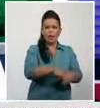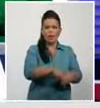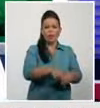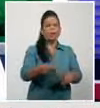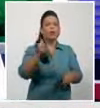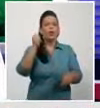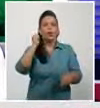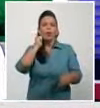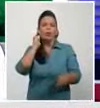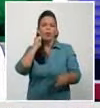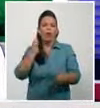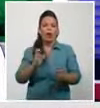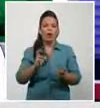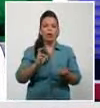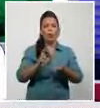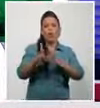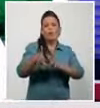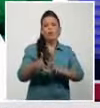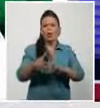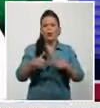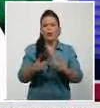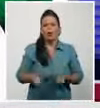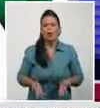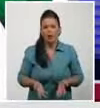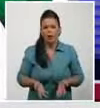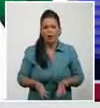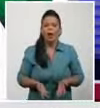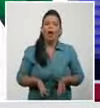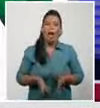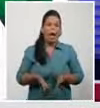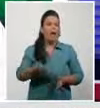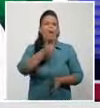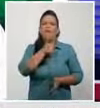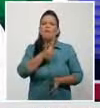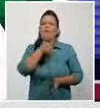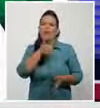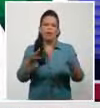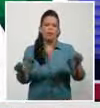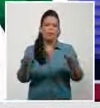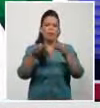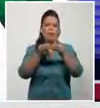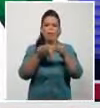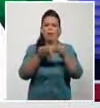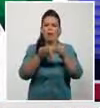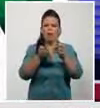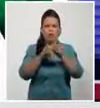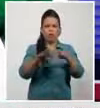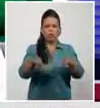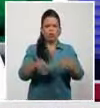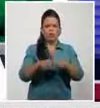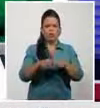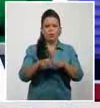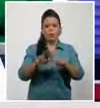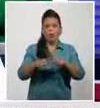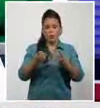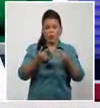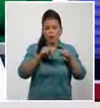Lo complejo que tiene es la alta transmisibilidad de un virus que ya de por sí es